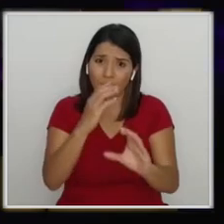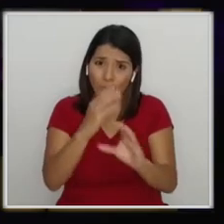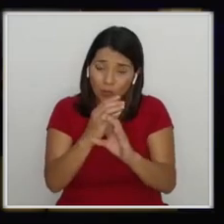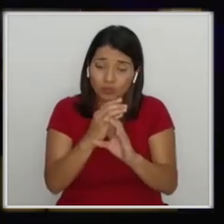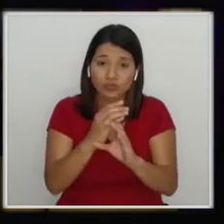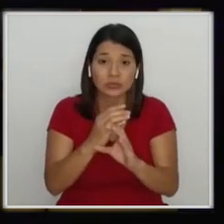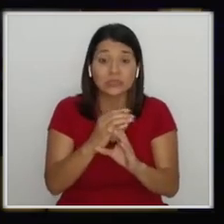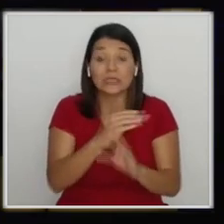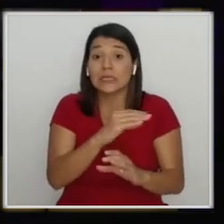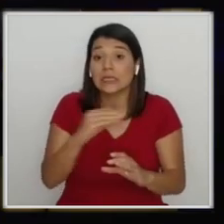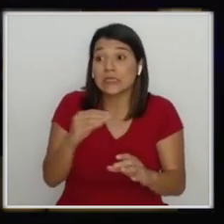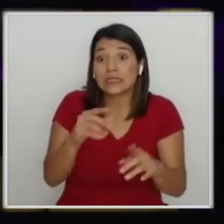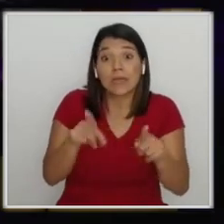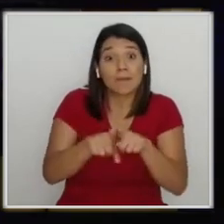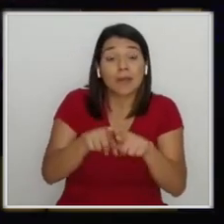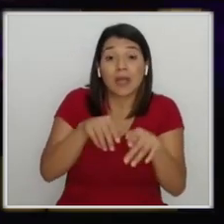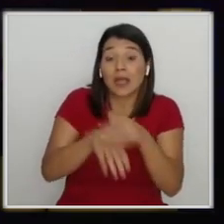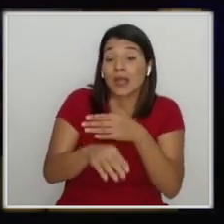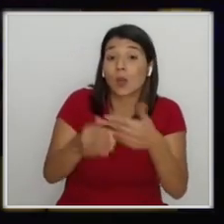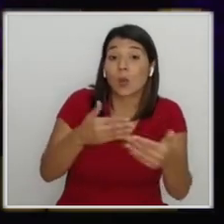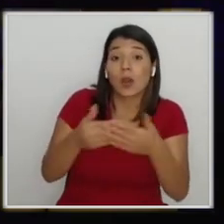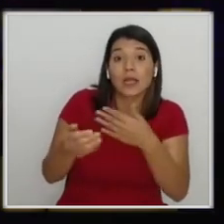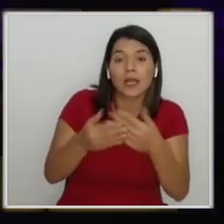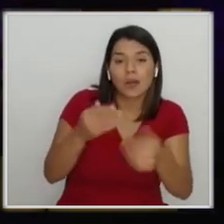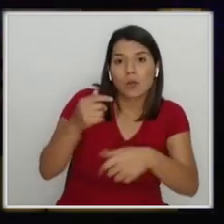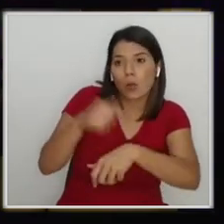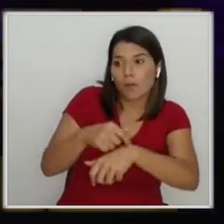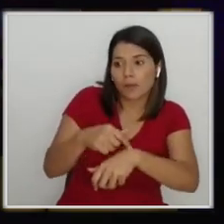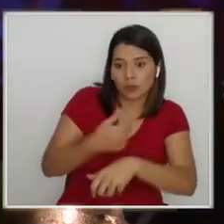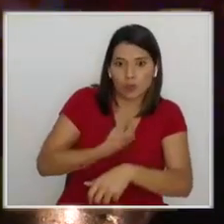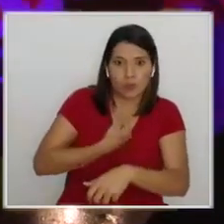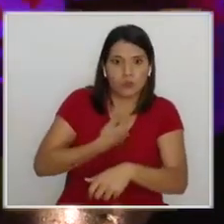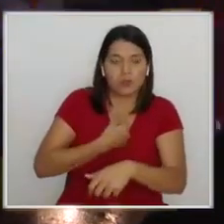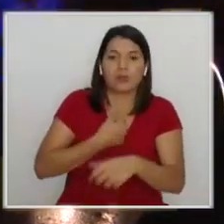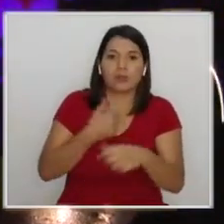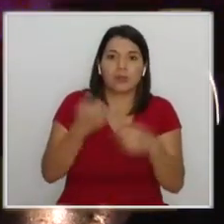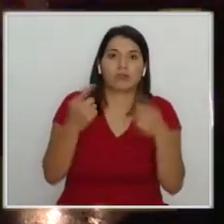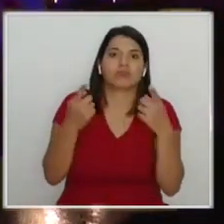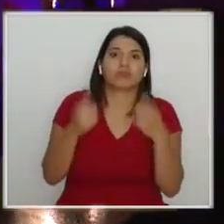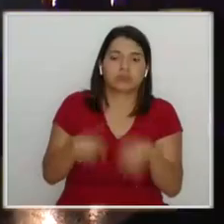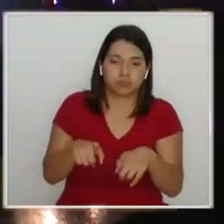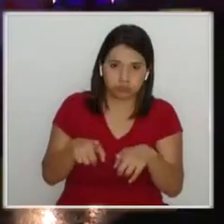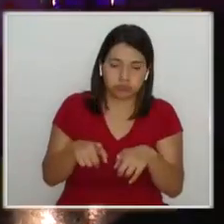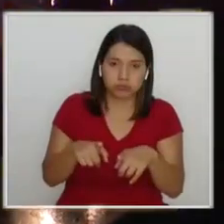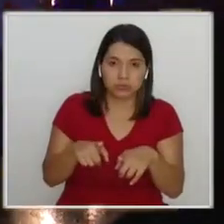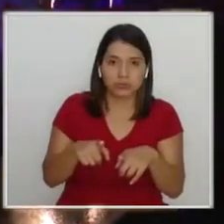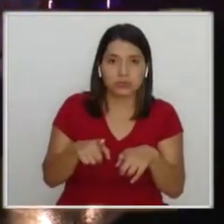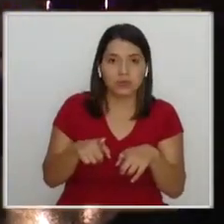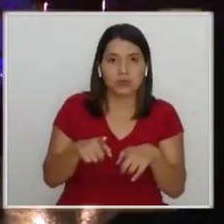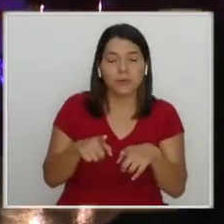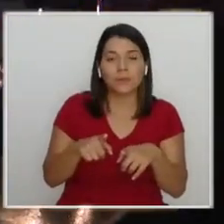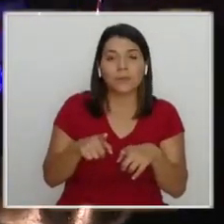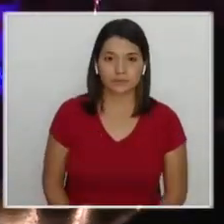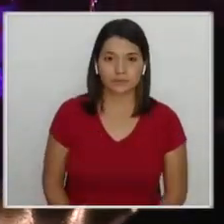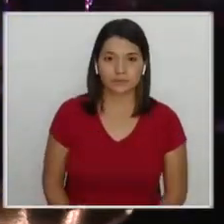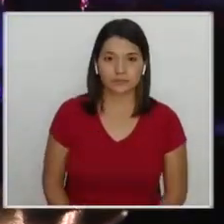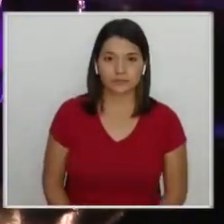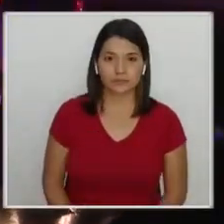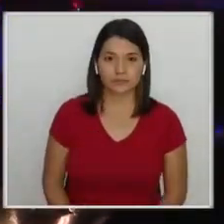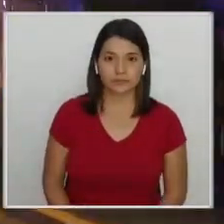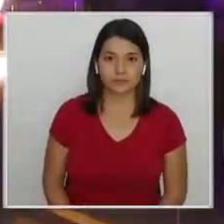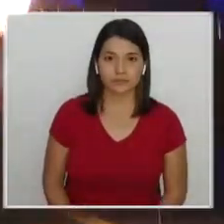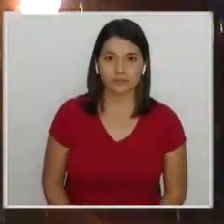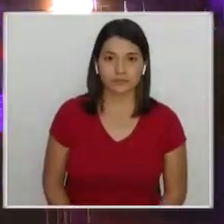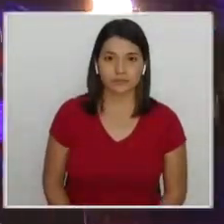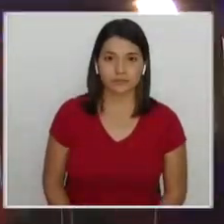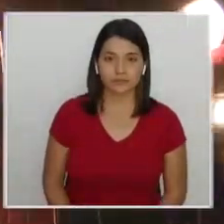momento sufrir un accidente en los rescatistas que estábamos empleándonos a fondo en esa emergencia.